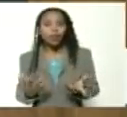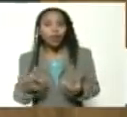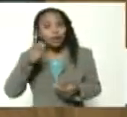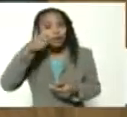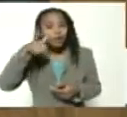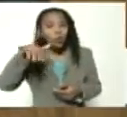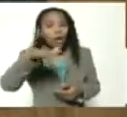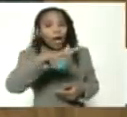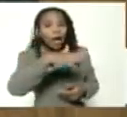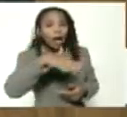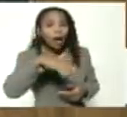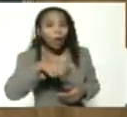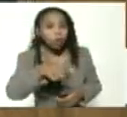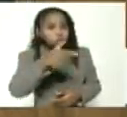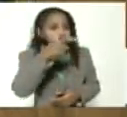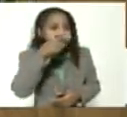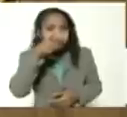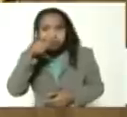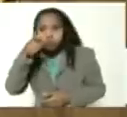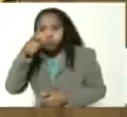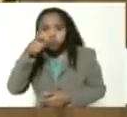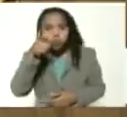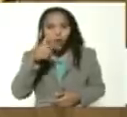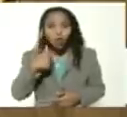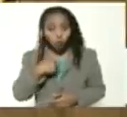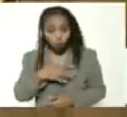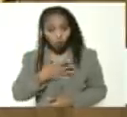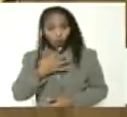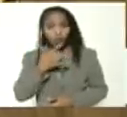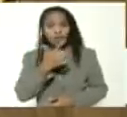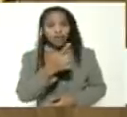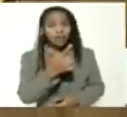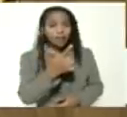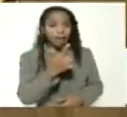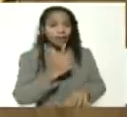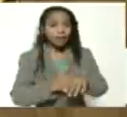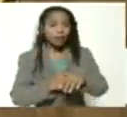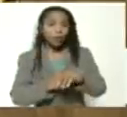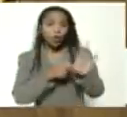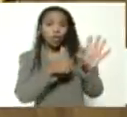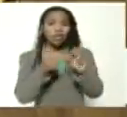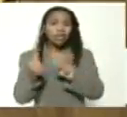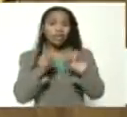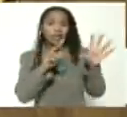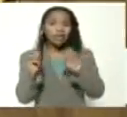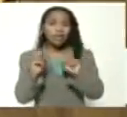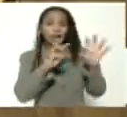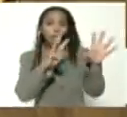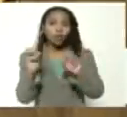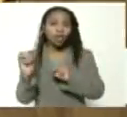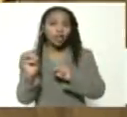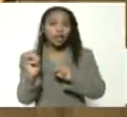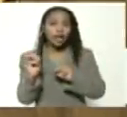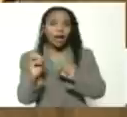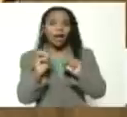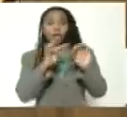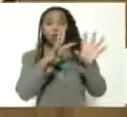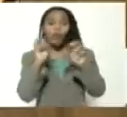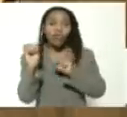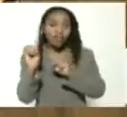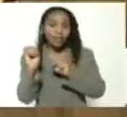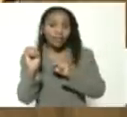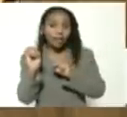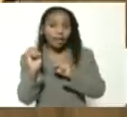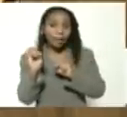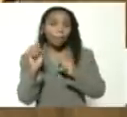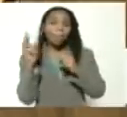estaba bajo custodia. Yo pudiera decir que durante la década de los 60, 70, 80 y 90